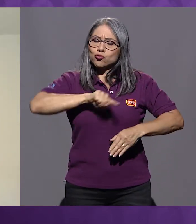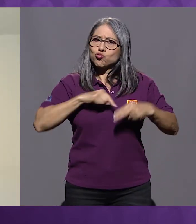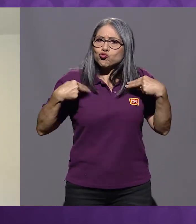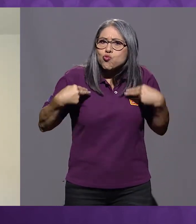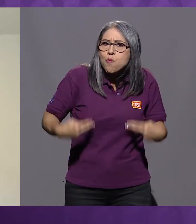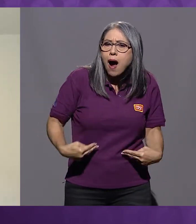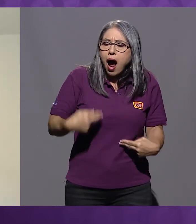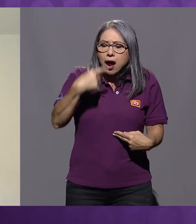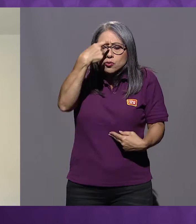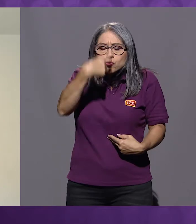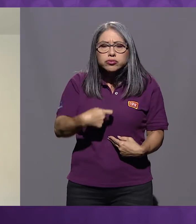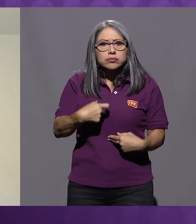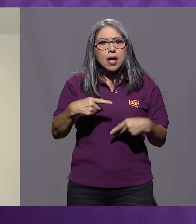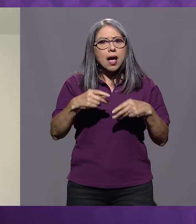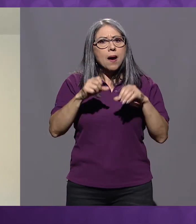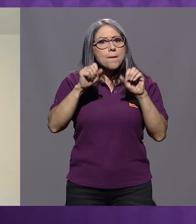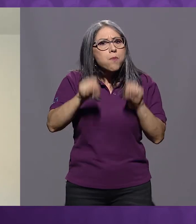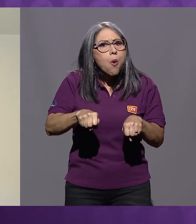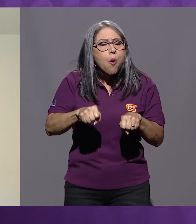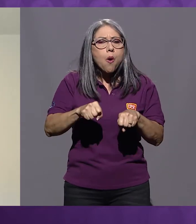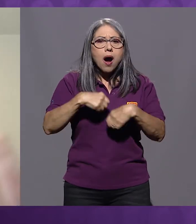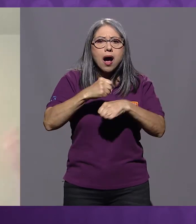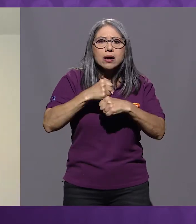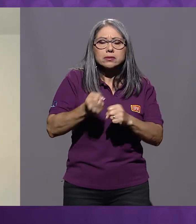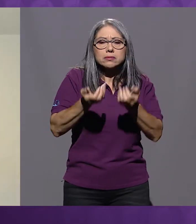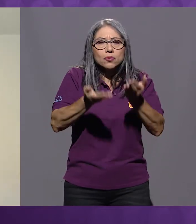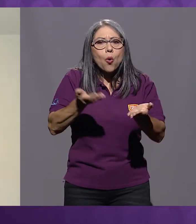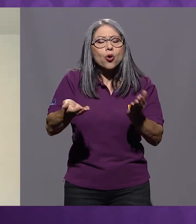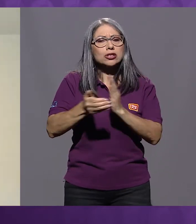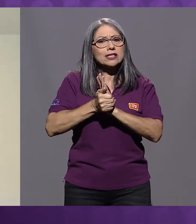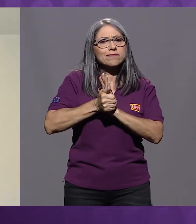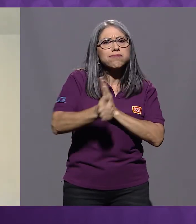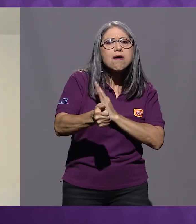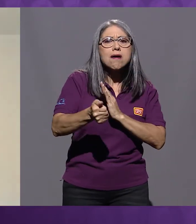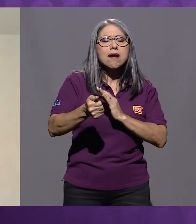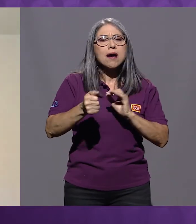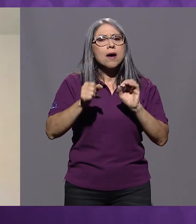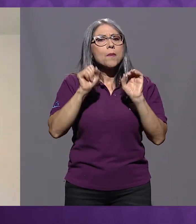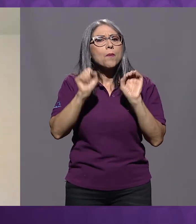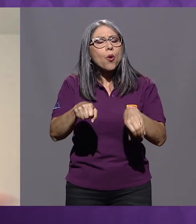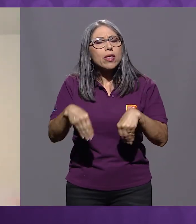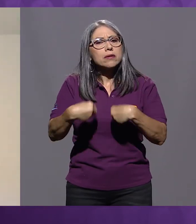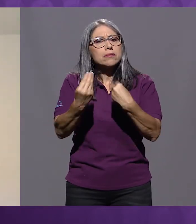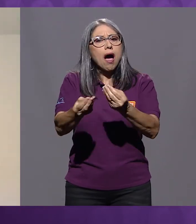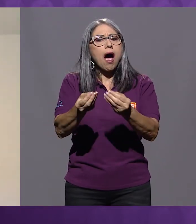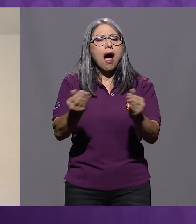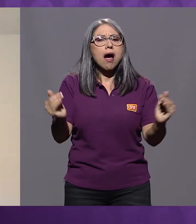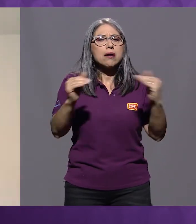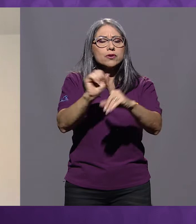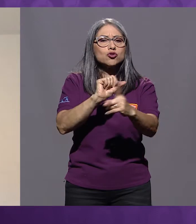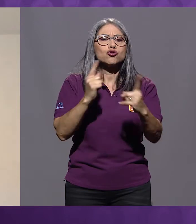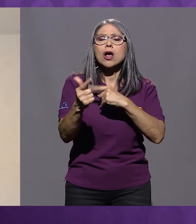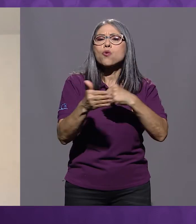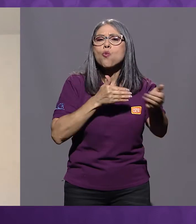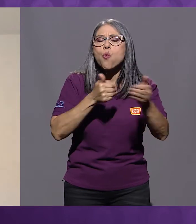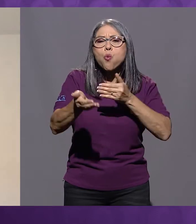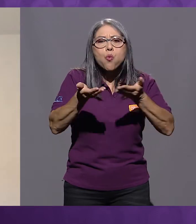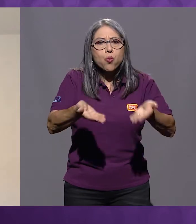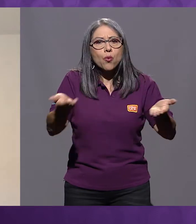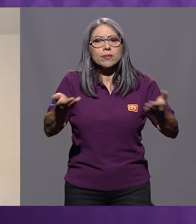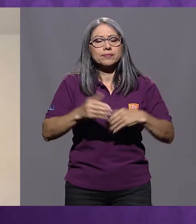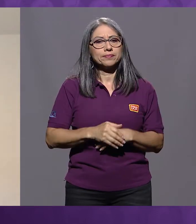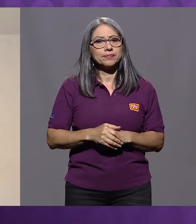somos, la habilidad que tenemos para hacer cosas, para socialmente aportar, para hacer lo que sea,